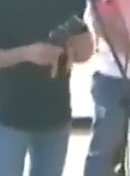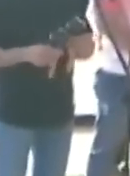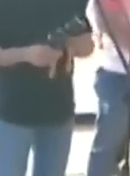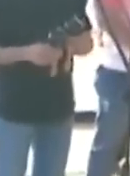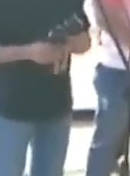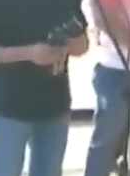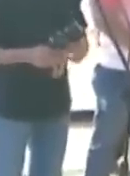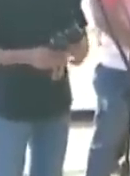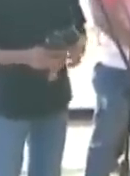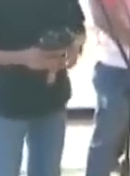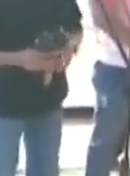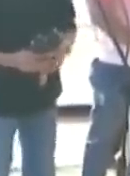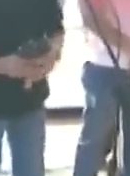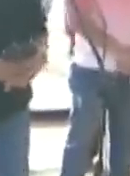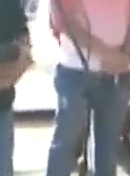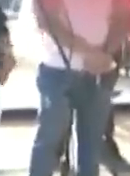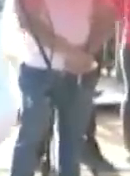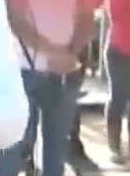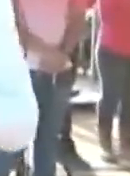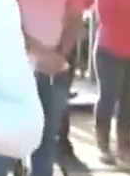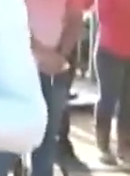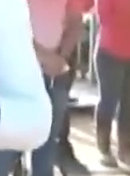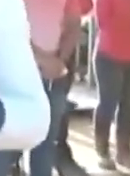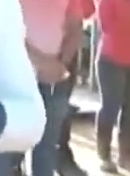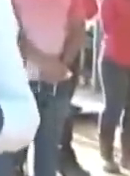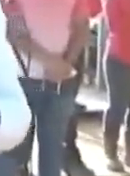la patria de Simón.